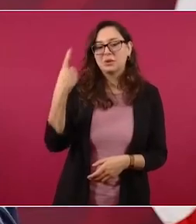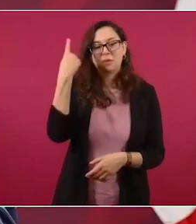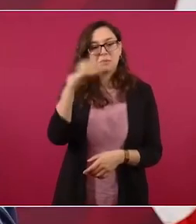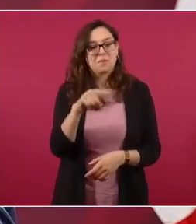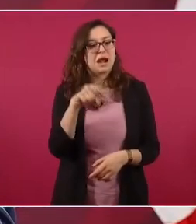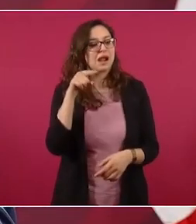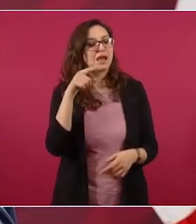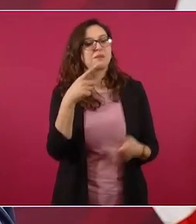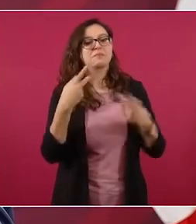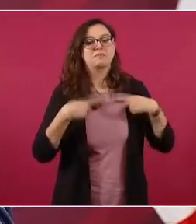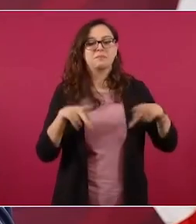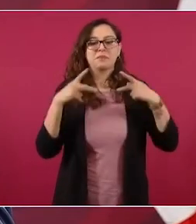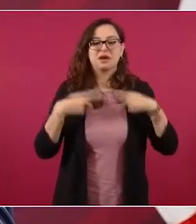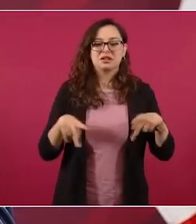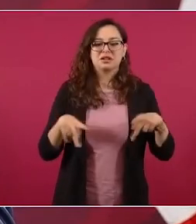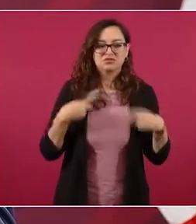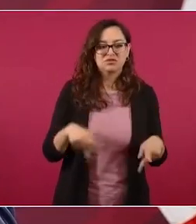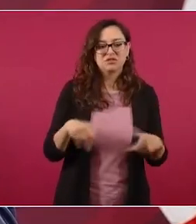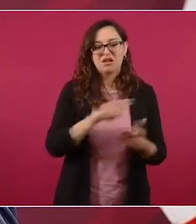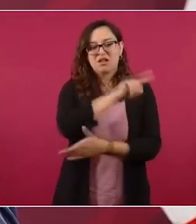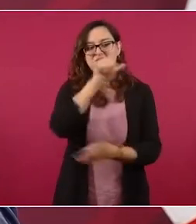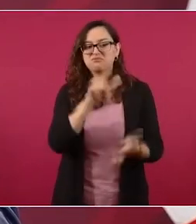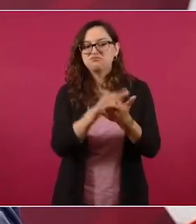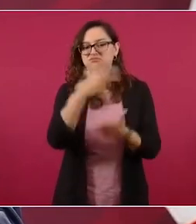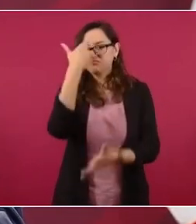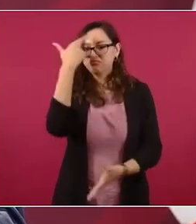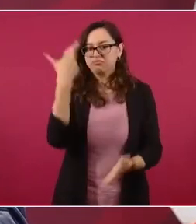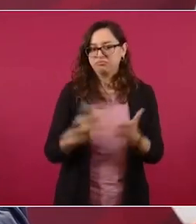delincuente de altos vuelos,